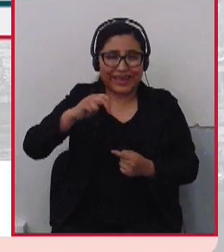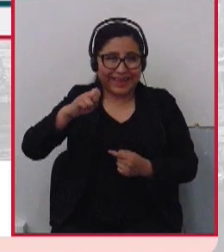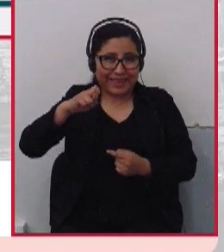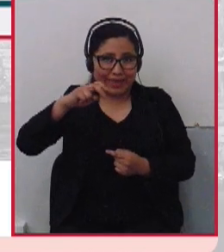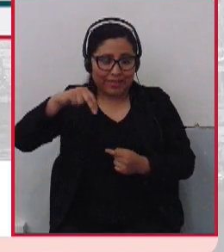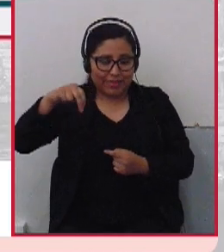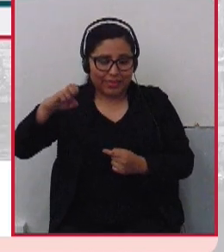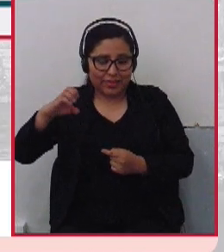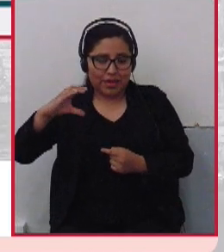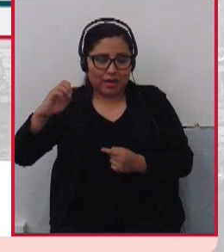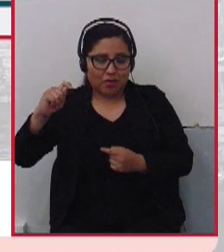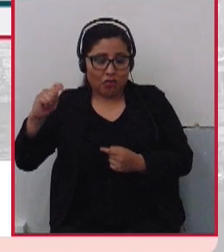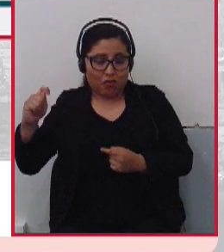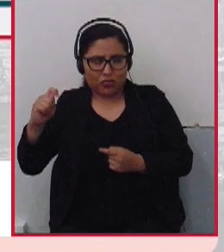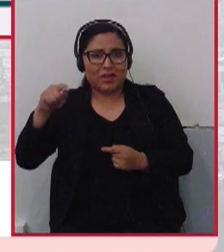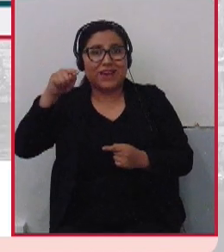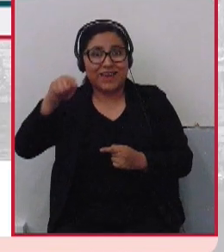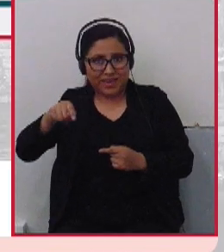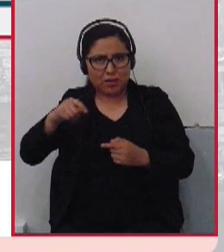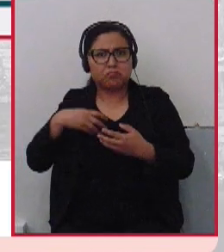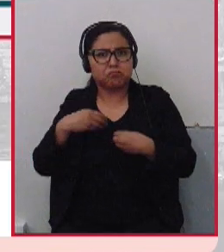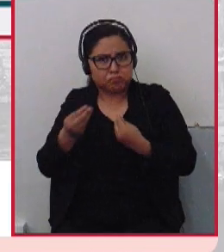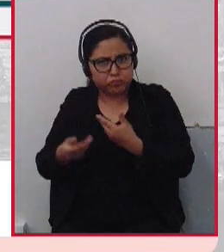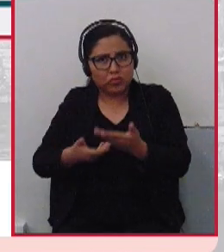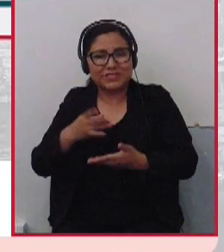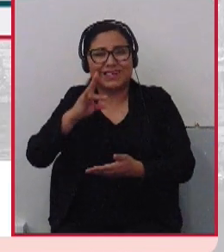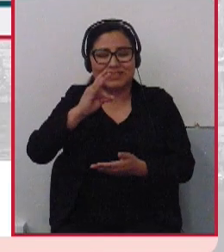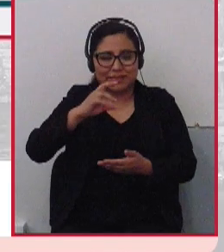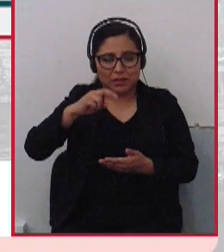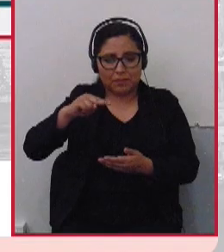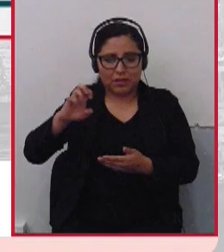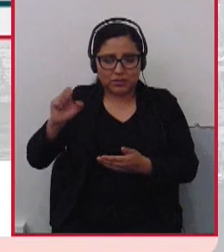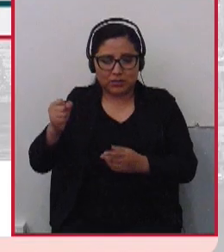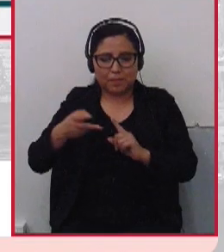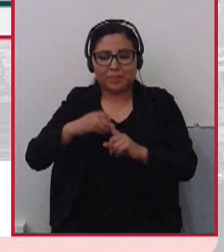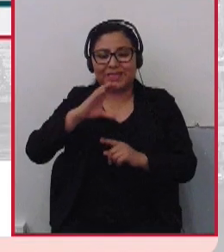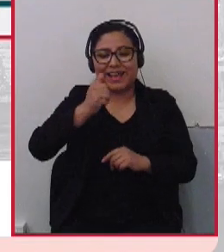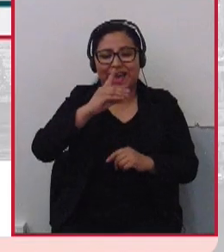7200, Kedia, 30.000,